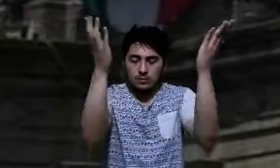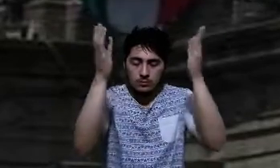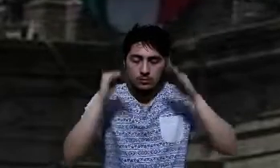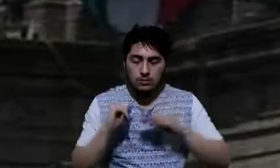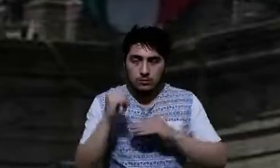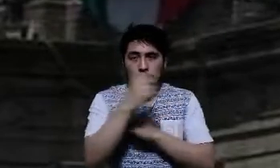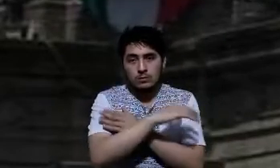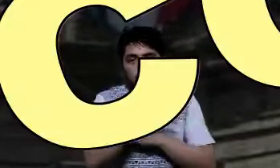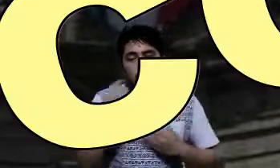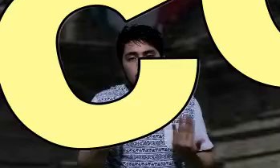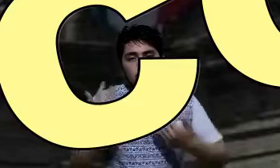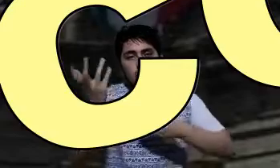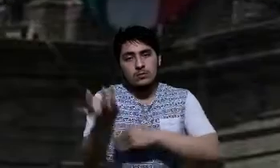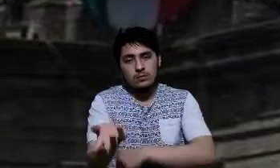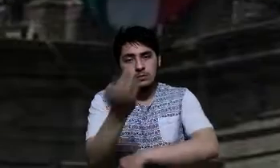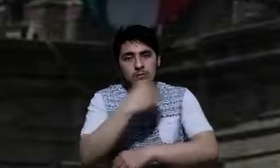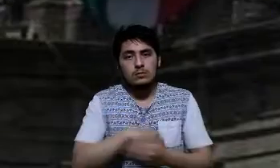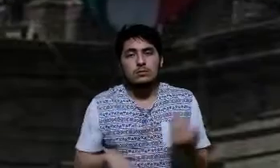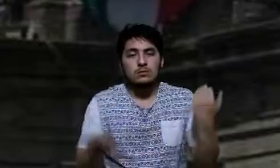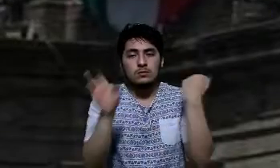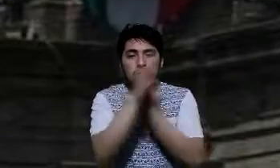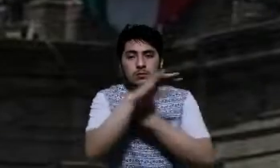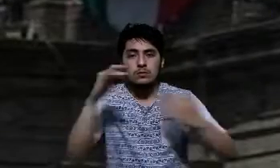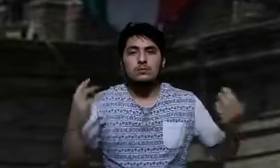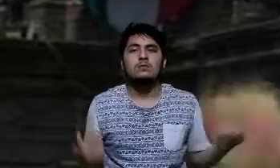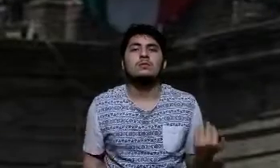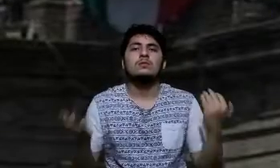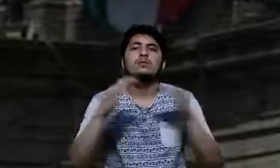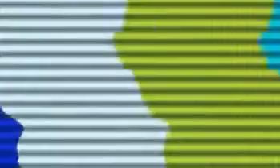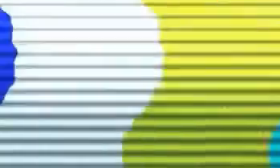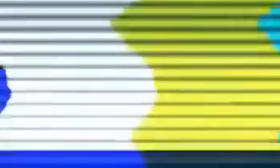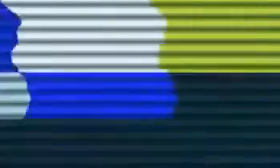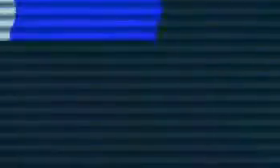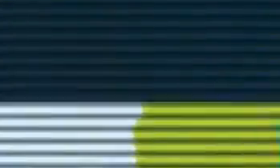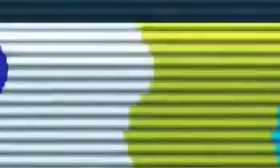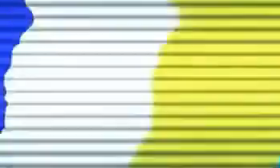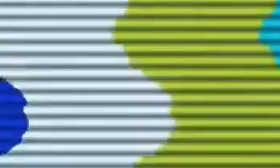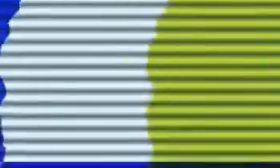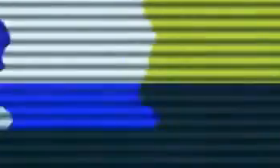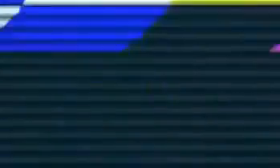¿Dónde está mi cocol? Tráiganmelo, pero ya.